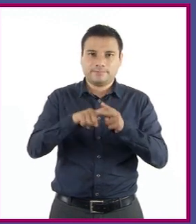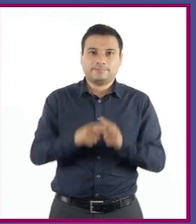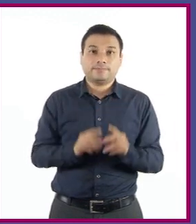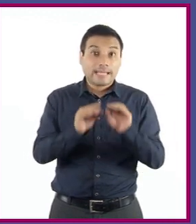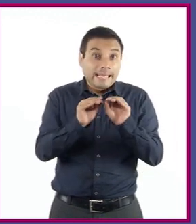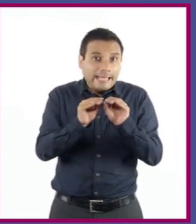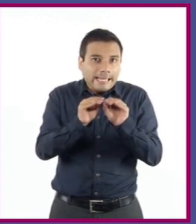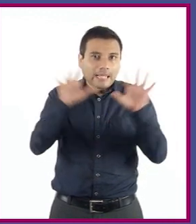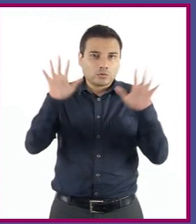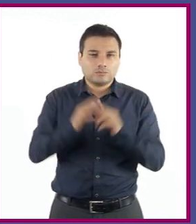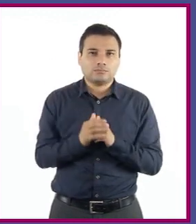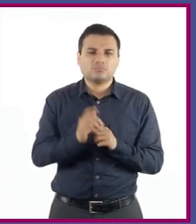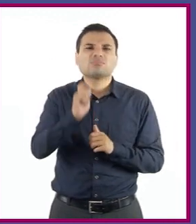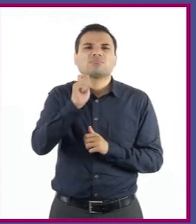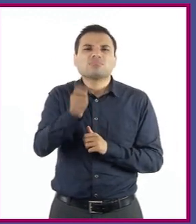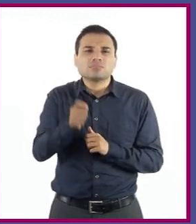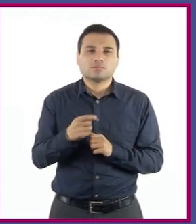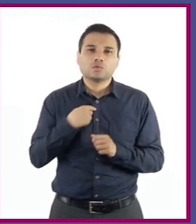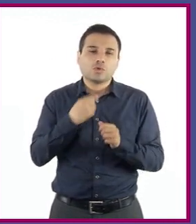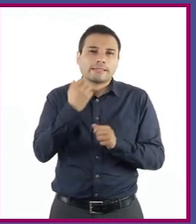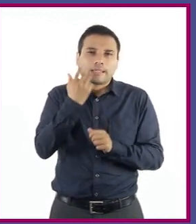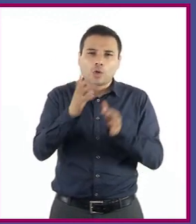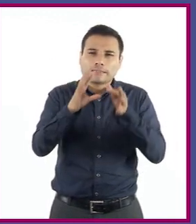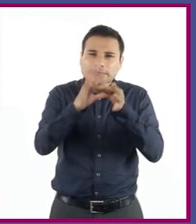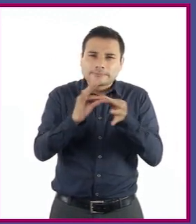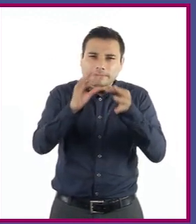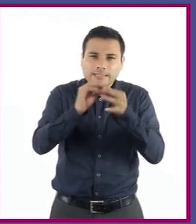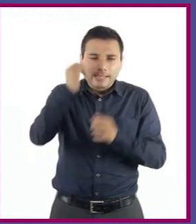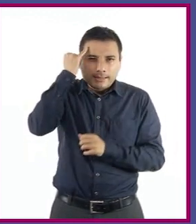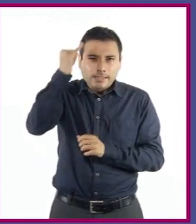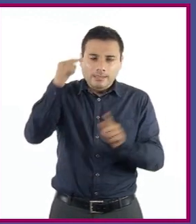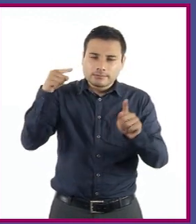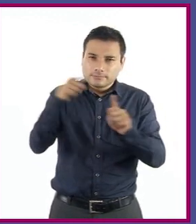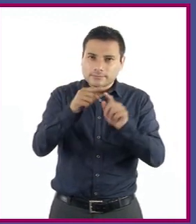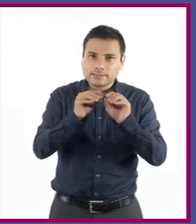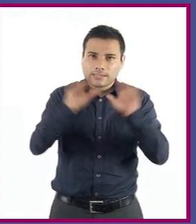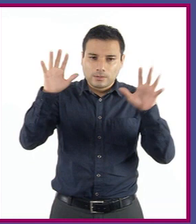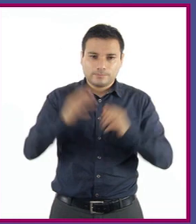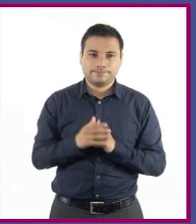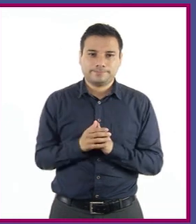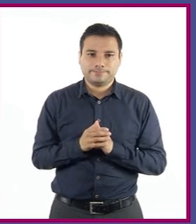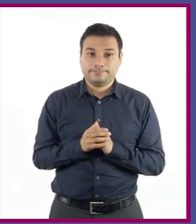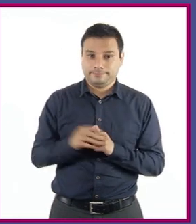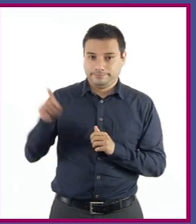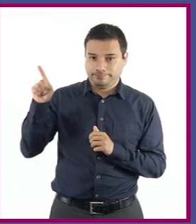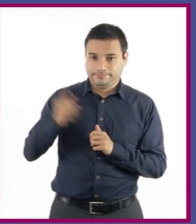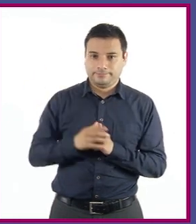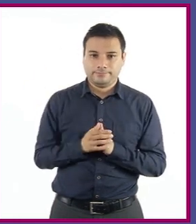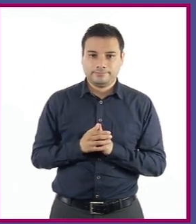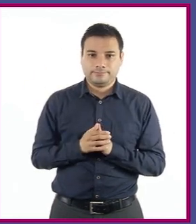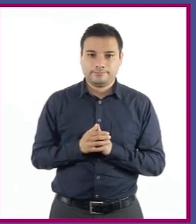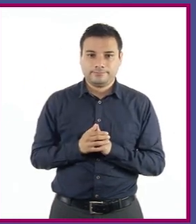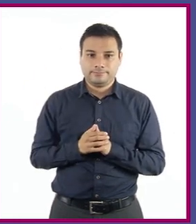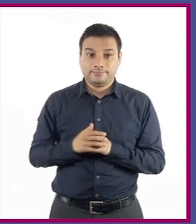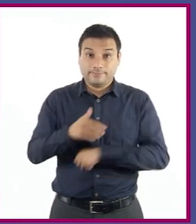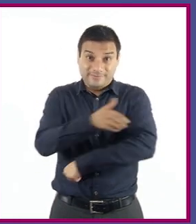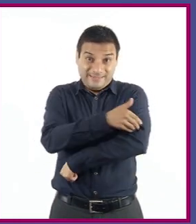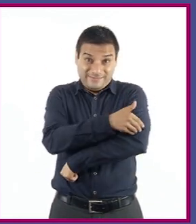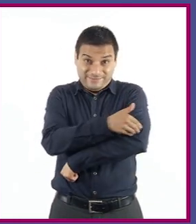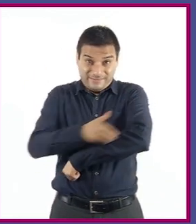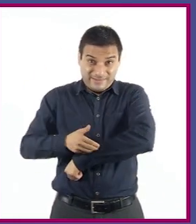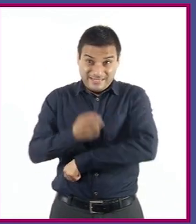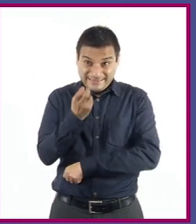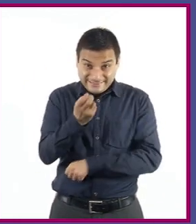Aclaración. Se usa para dar mayor claridad y énfasis a una idea. En el ejemplo, no me referiré a la situación